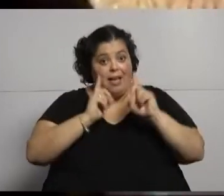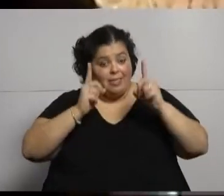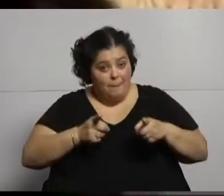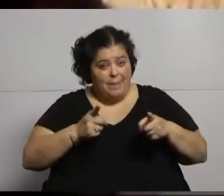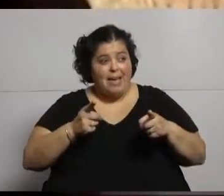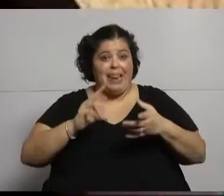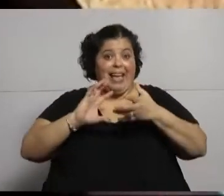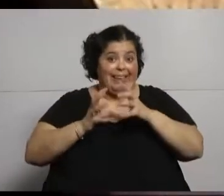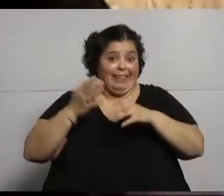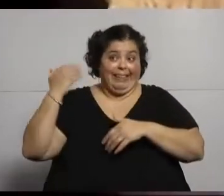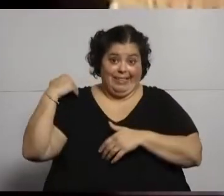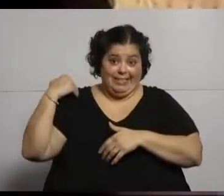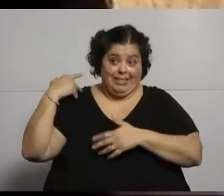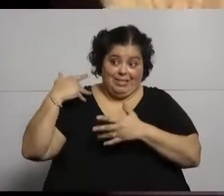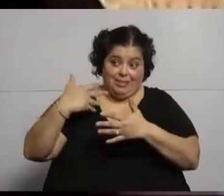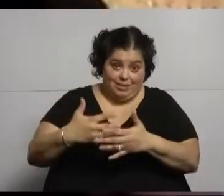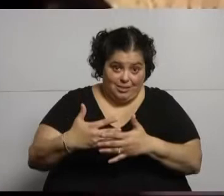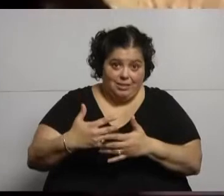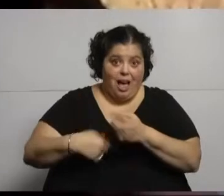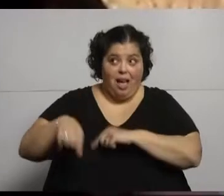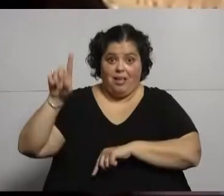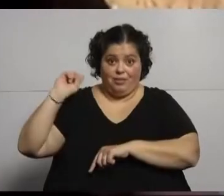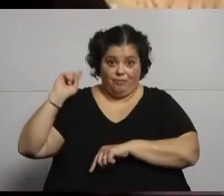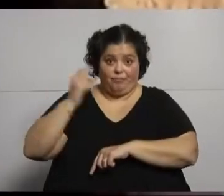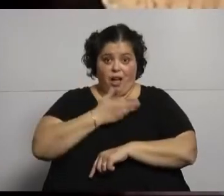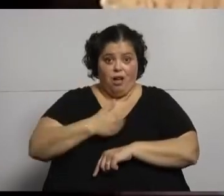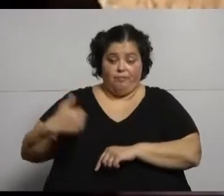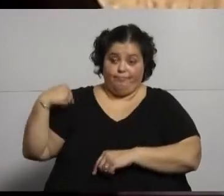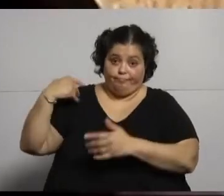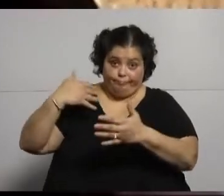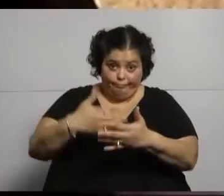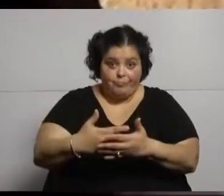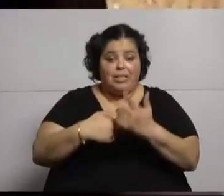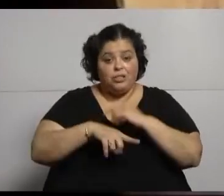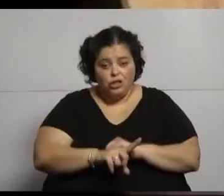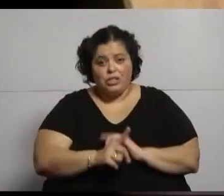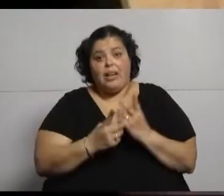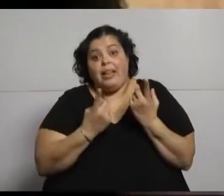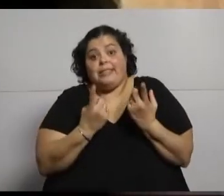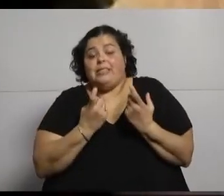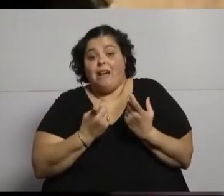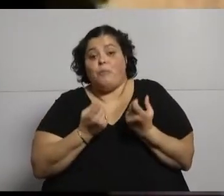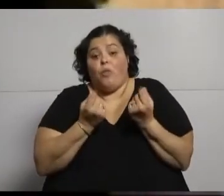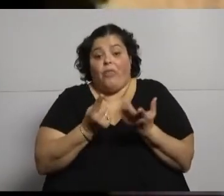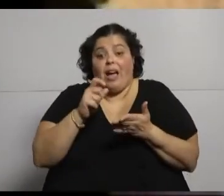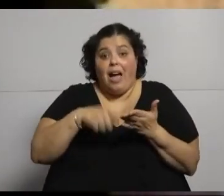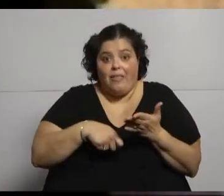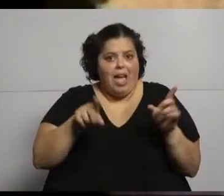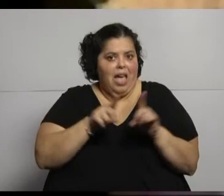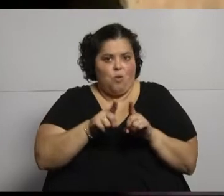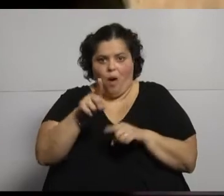ya veníamos teniendo en la Argentina, teníamos que garantizar, tal cual lo venían hablando todos